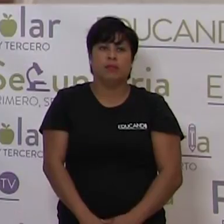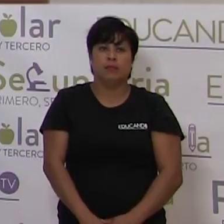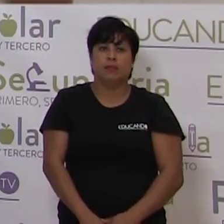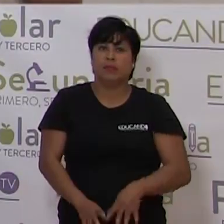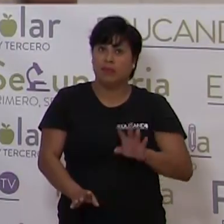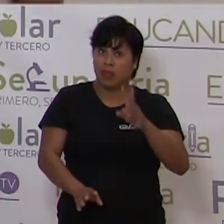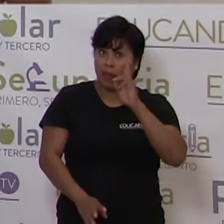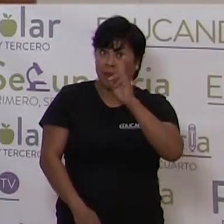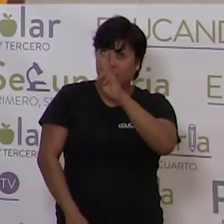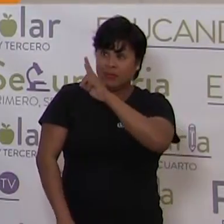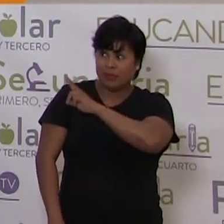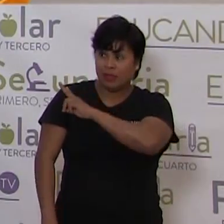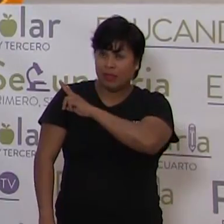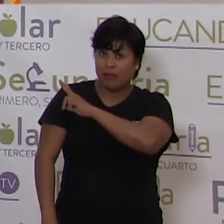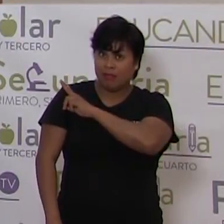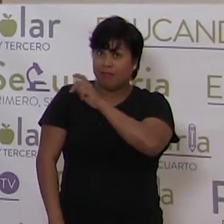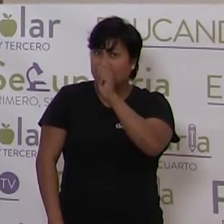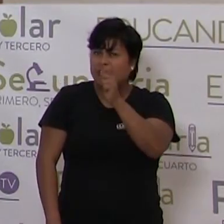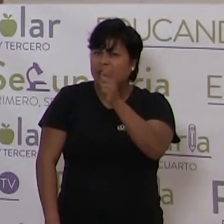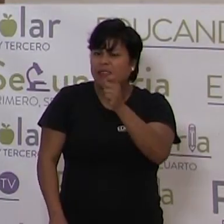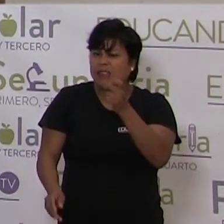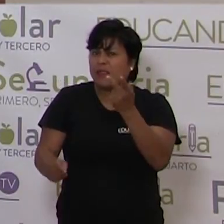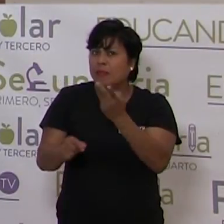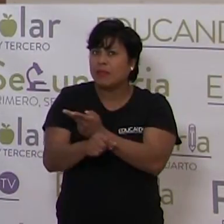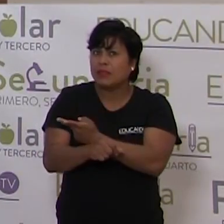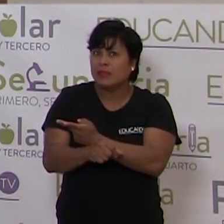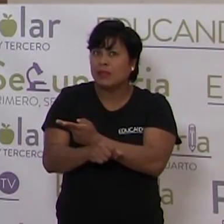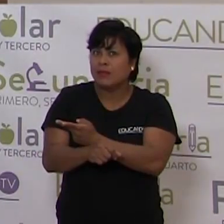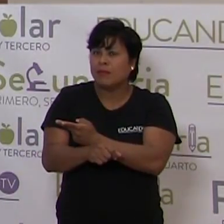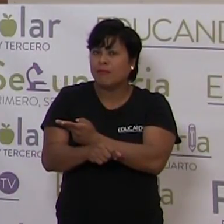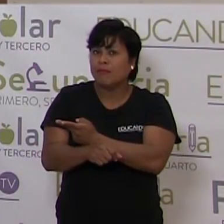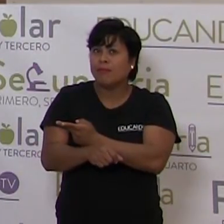¿Ya te diste cuenta qué fue lo que pasó?